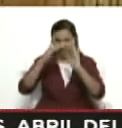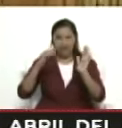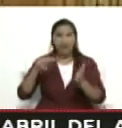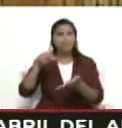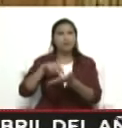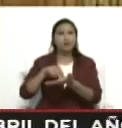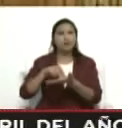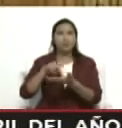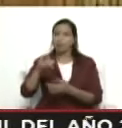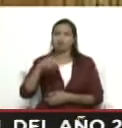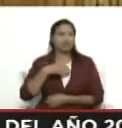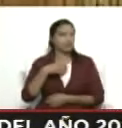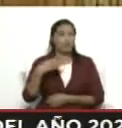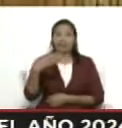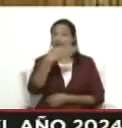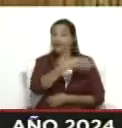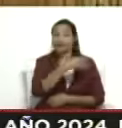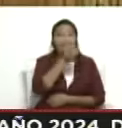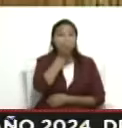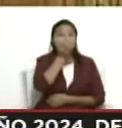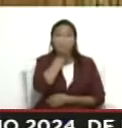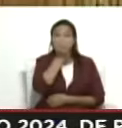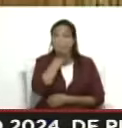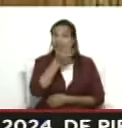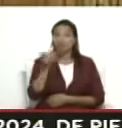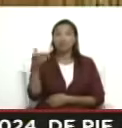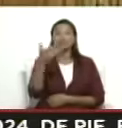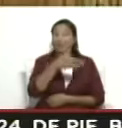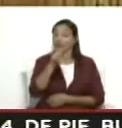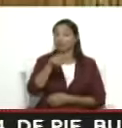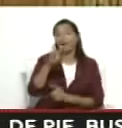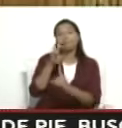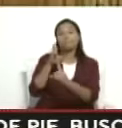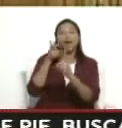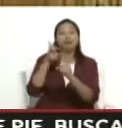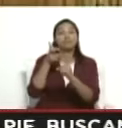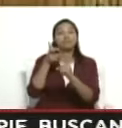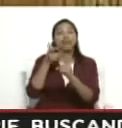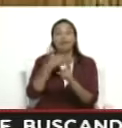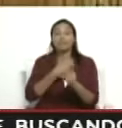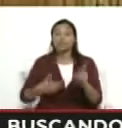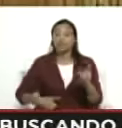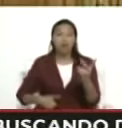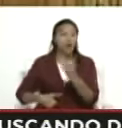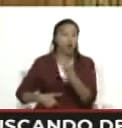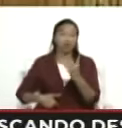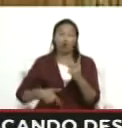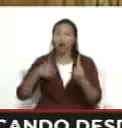usted no puede ir para allá. Si usted va para allá, los van a matar a usted y al presidente.